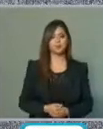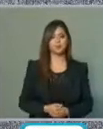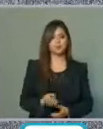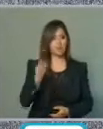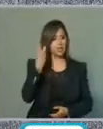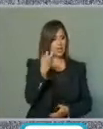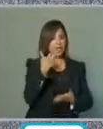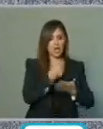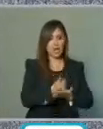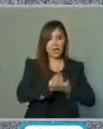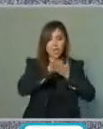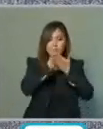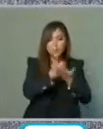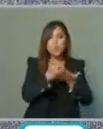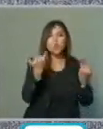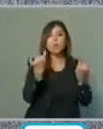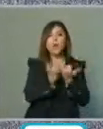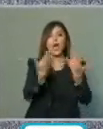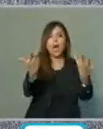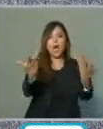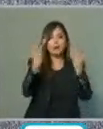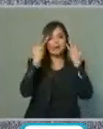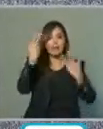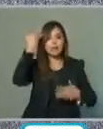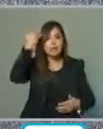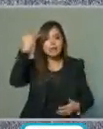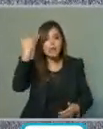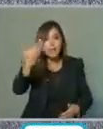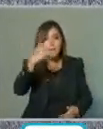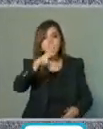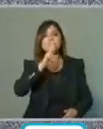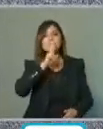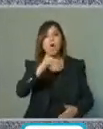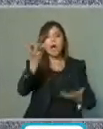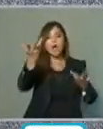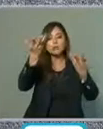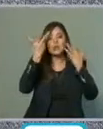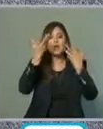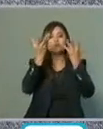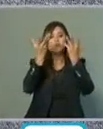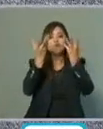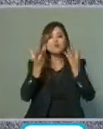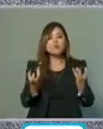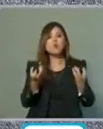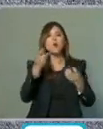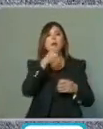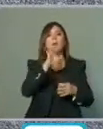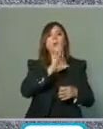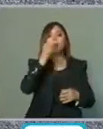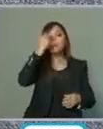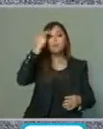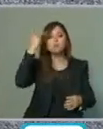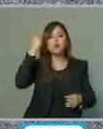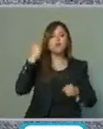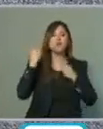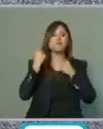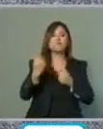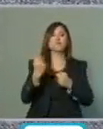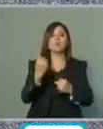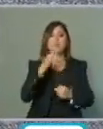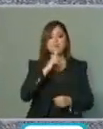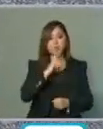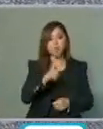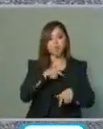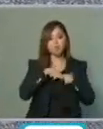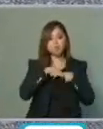mucho que ver el tiempo que lo dejemos. Entre más tiempo lo dejemos, el pigmento todavía se va a reforzar y Ok.